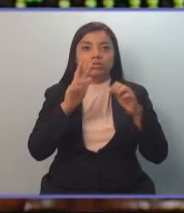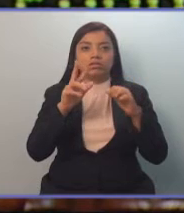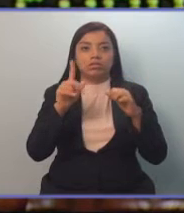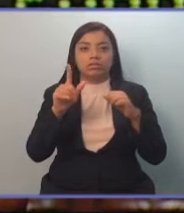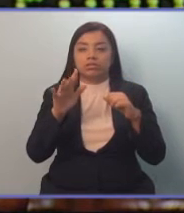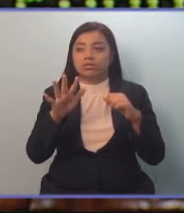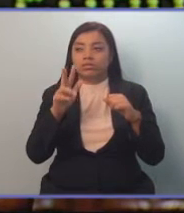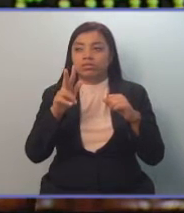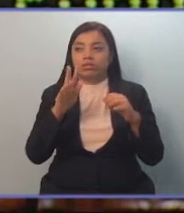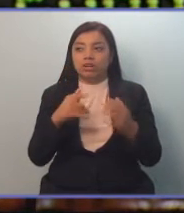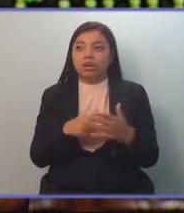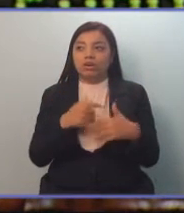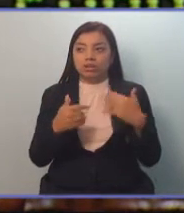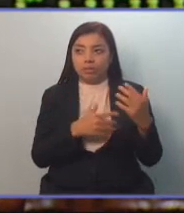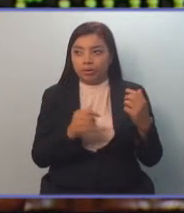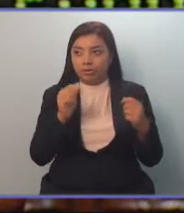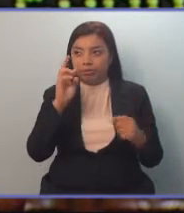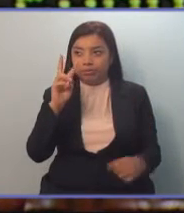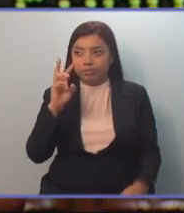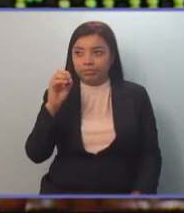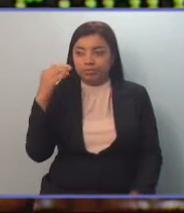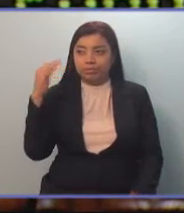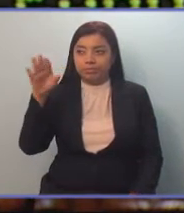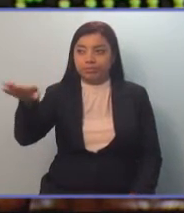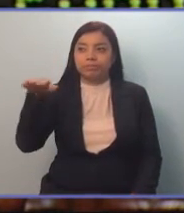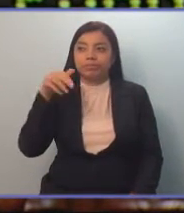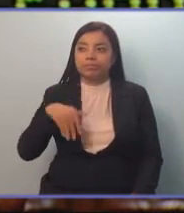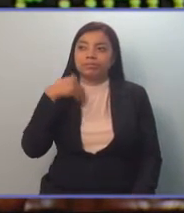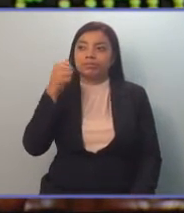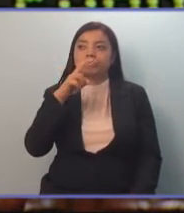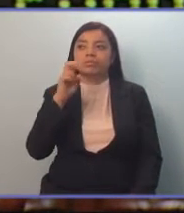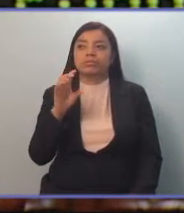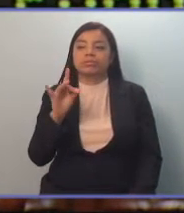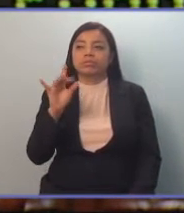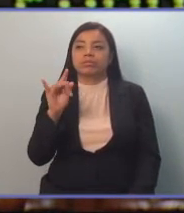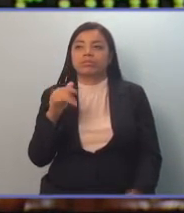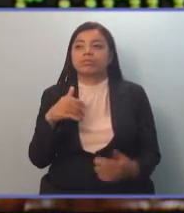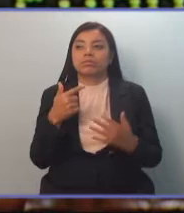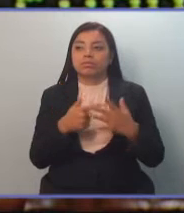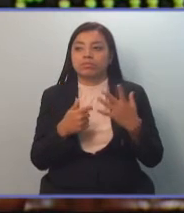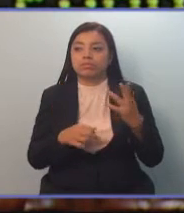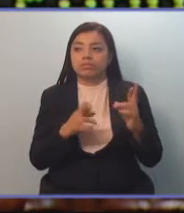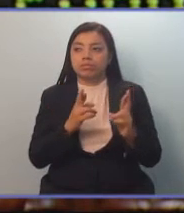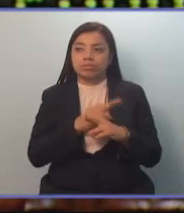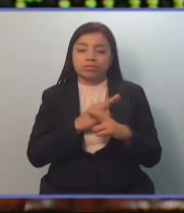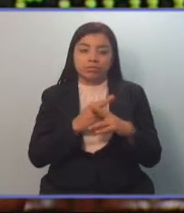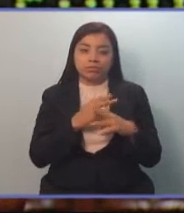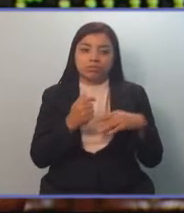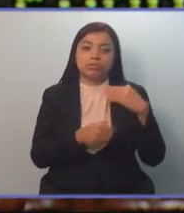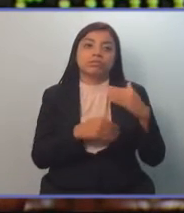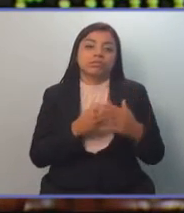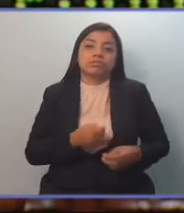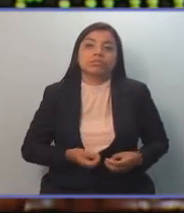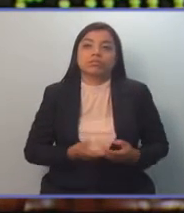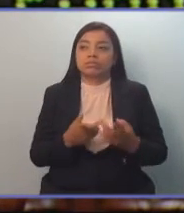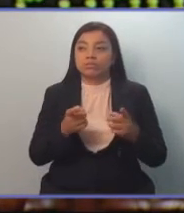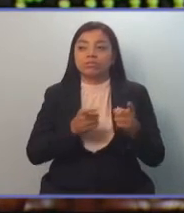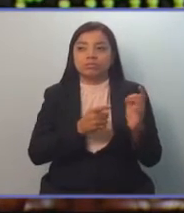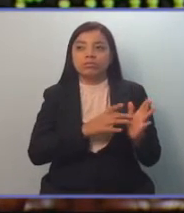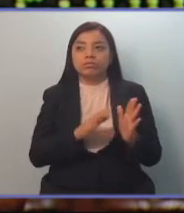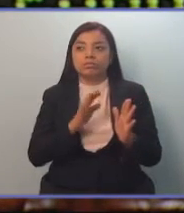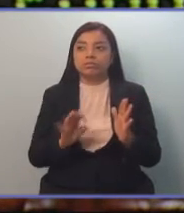935, de fecha 20 de marzo de 2018, el cual contiene reformas a la Ley Especial para la Regulación y Control de